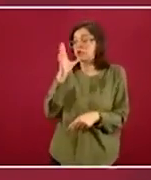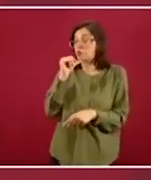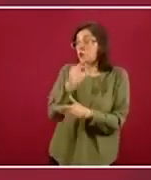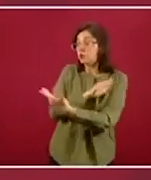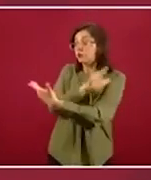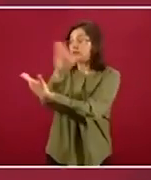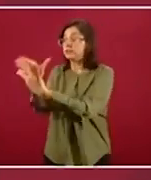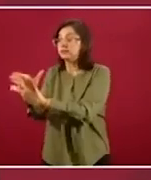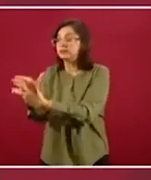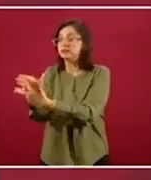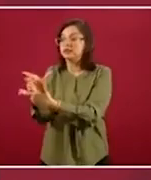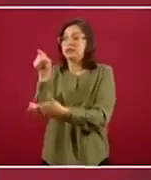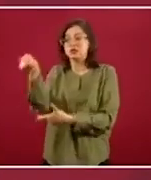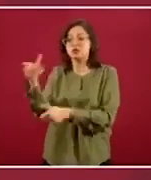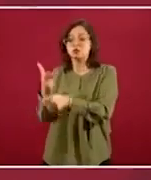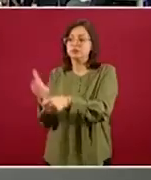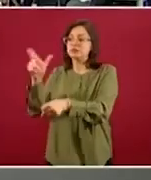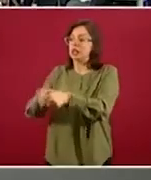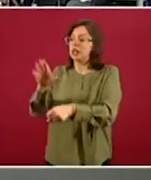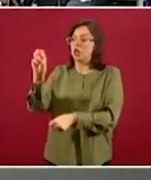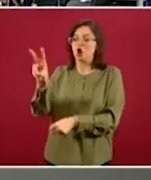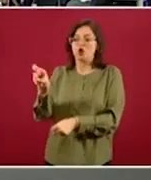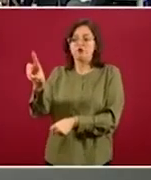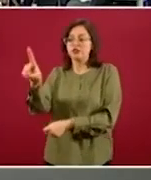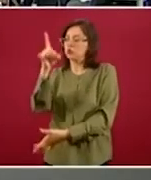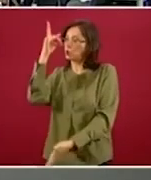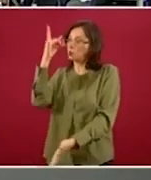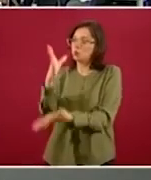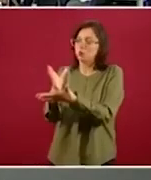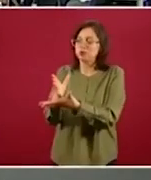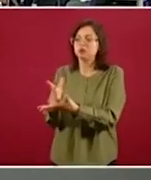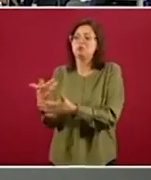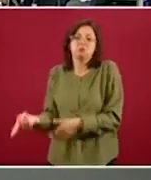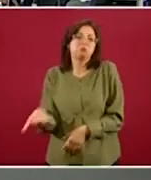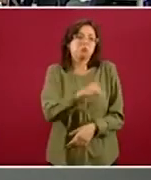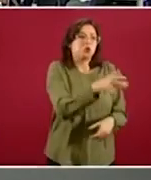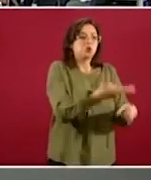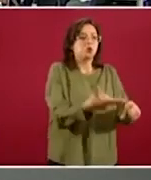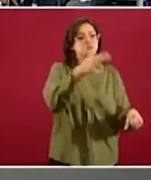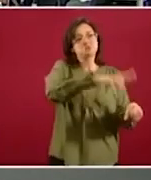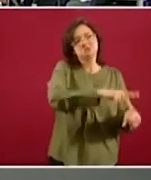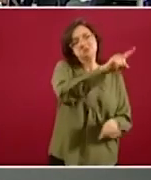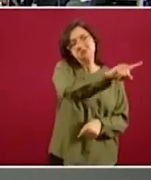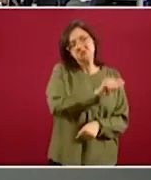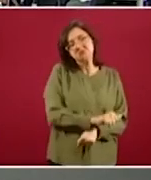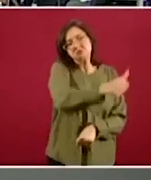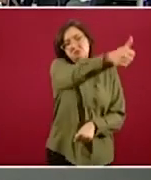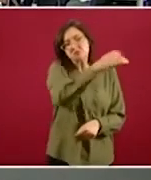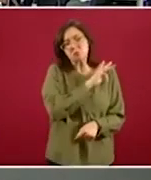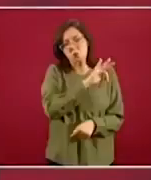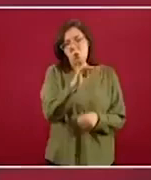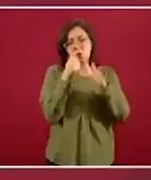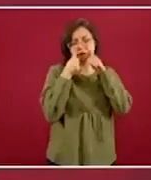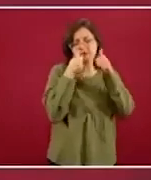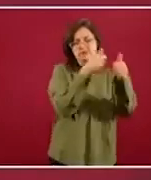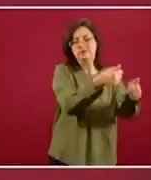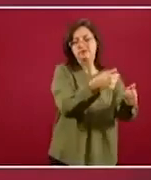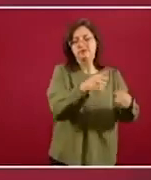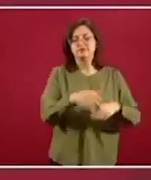hospitales COVID o en hospitales que predominantemente atenderán al COVID en sus